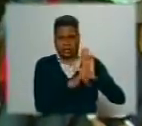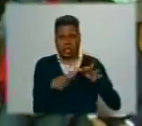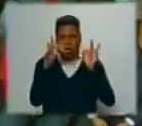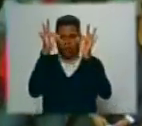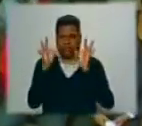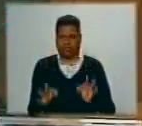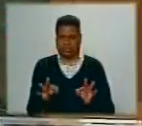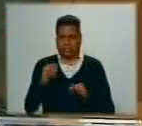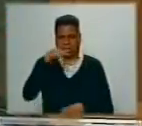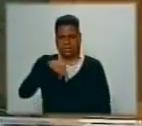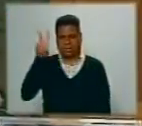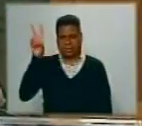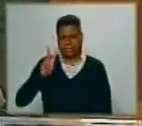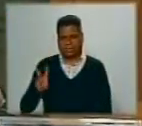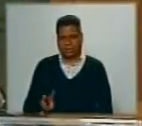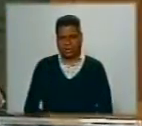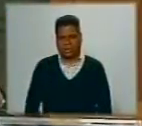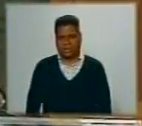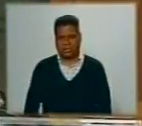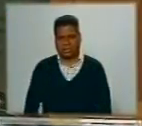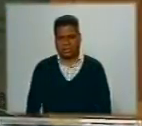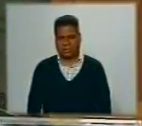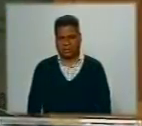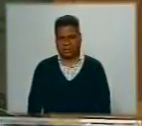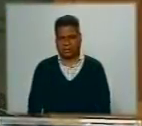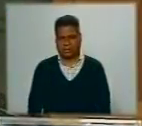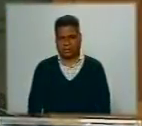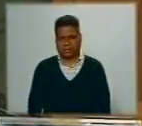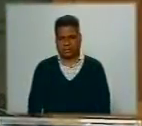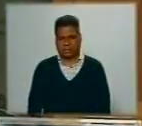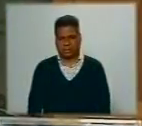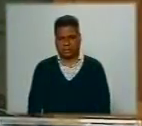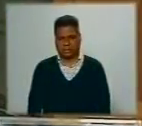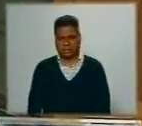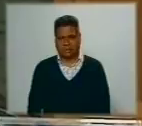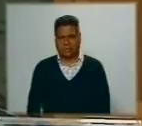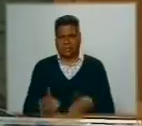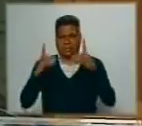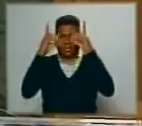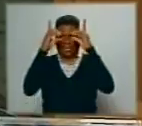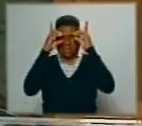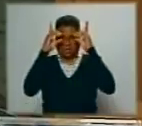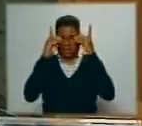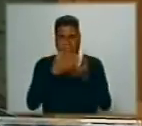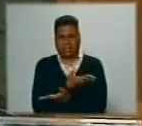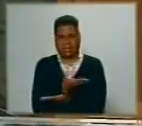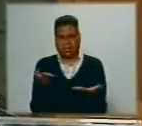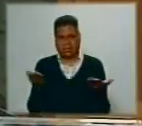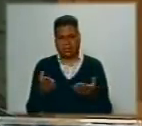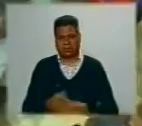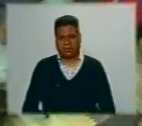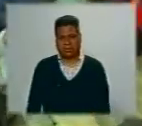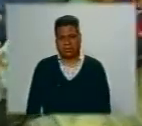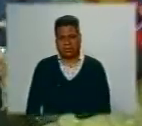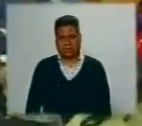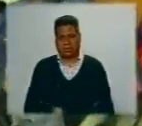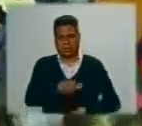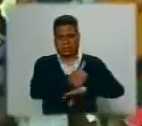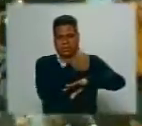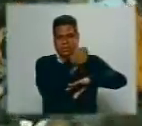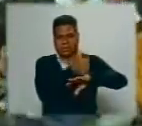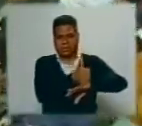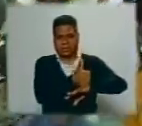la República Bolivariana de Venezuela. Delcy Eloína Rodríguez Gómez, presidenta de la